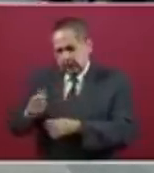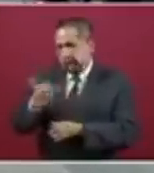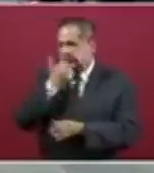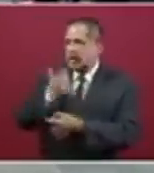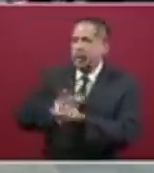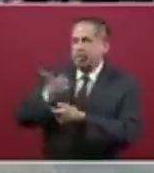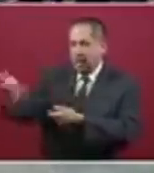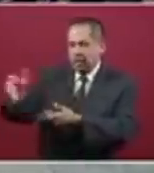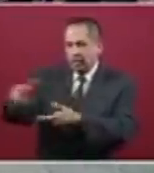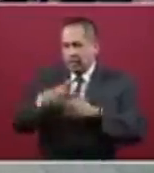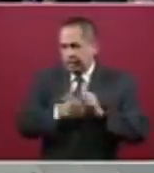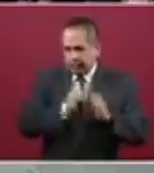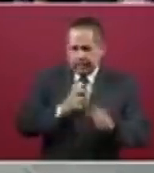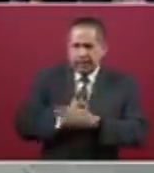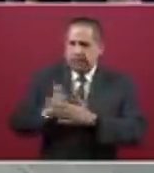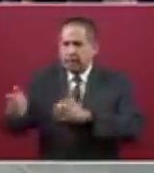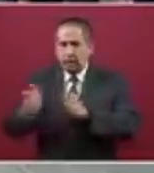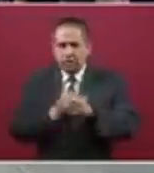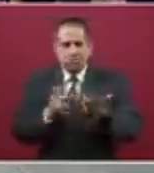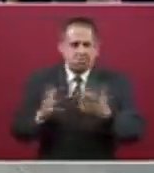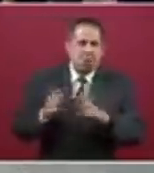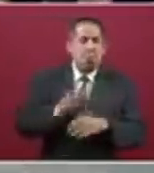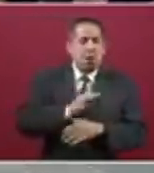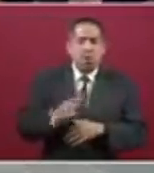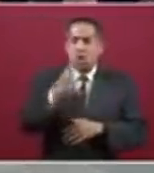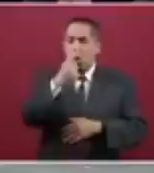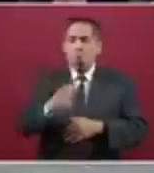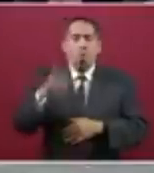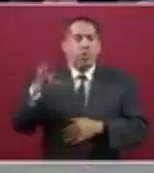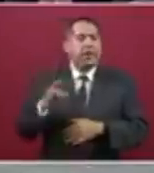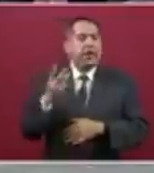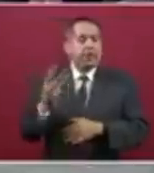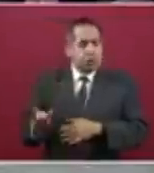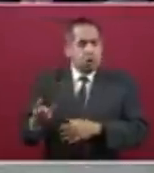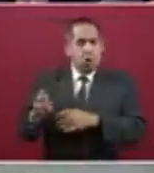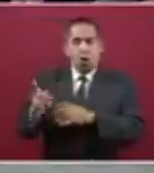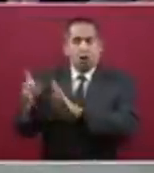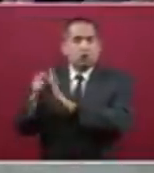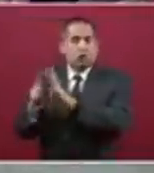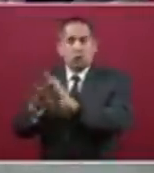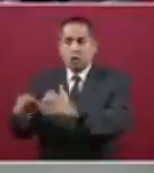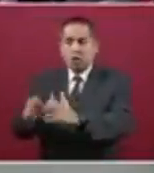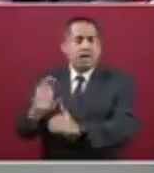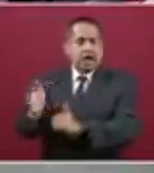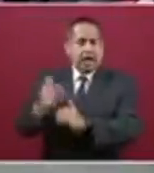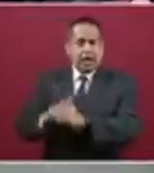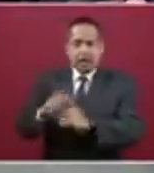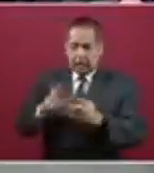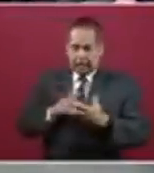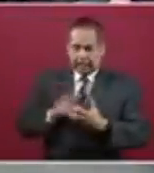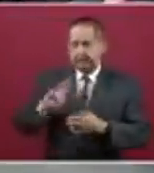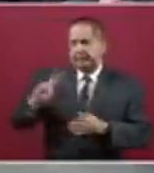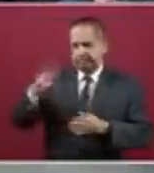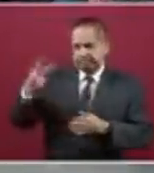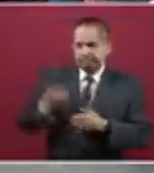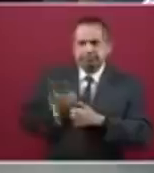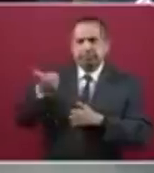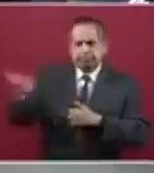se liquidaron casi un tercio de los bonos y regresamos el dinero a